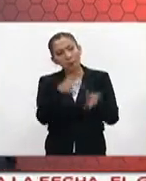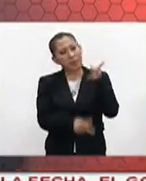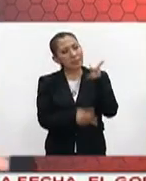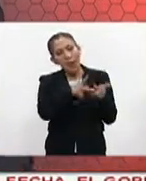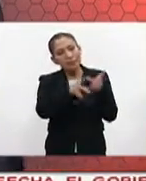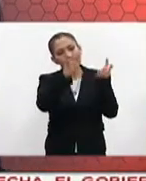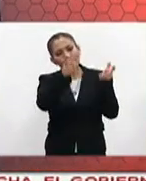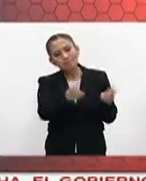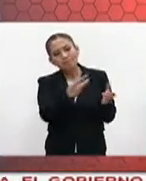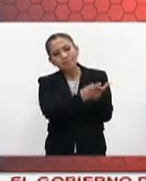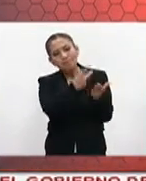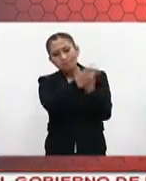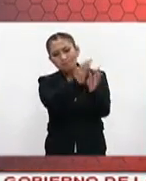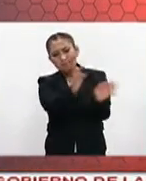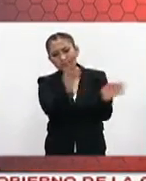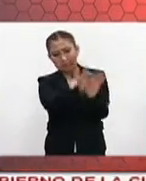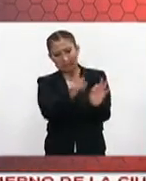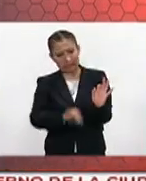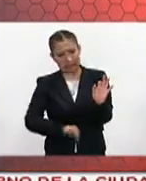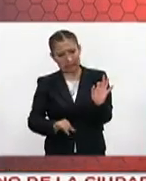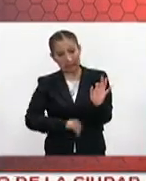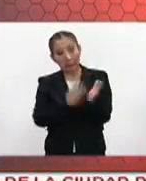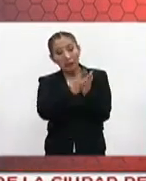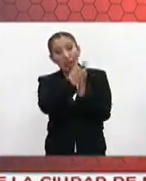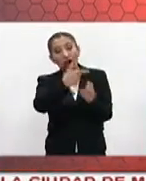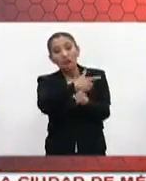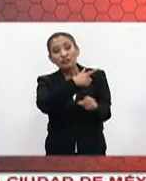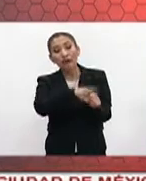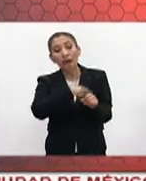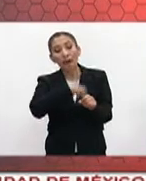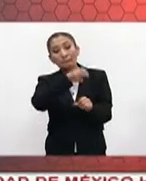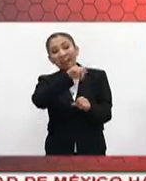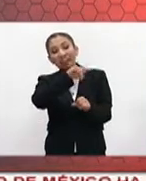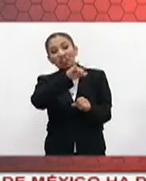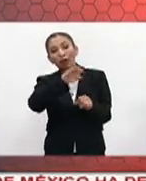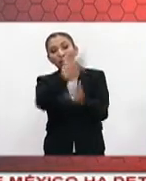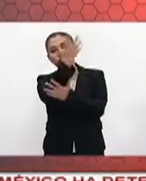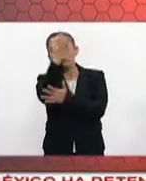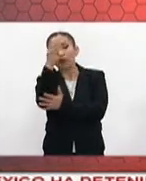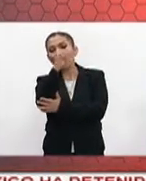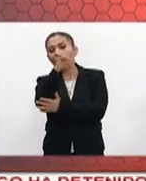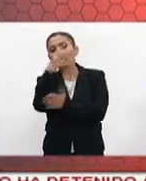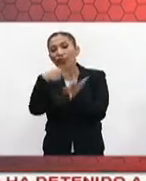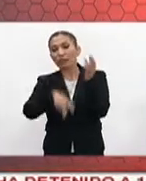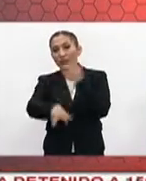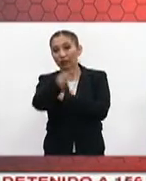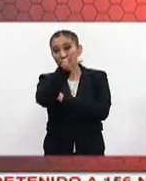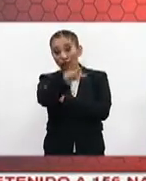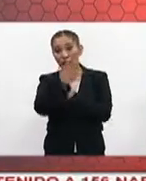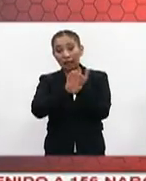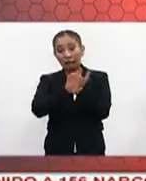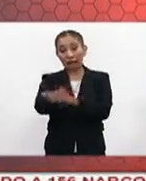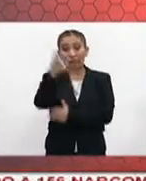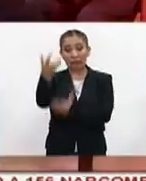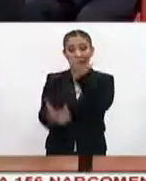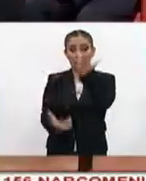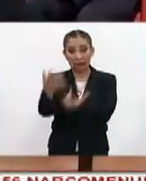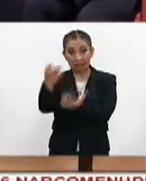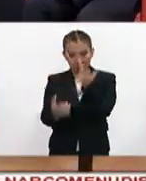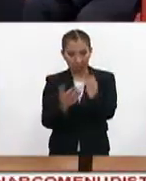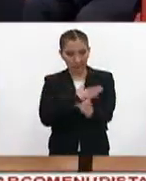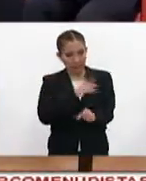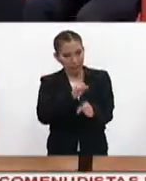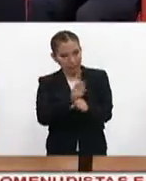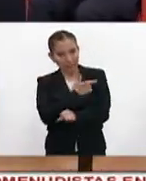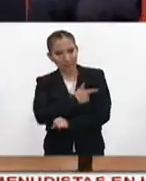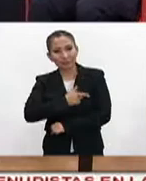hablaremos de un premio muy importante, muy interesante, el Premio Nacional al Mérito Forestal 2018 y de la prevención de incendios. Muy buenos